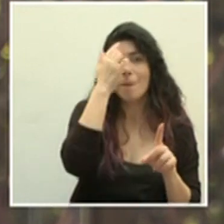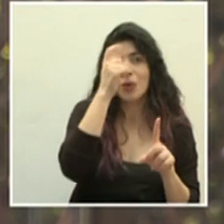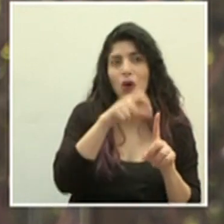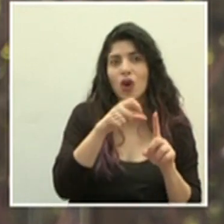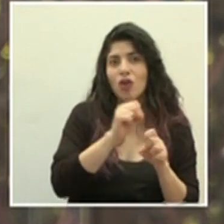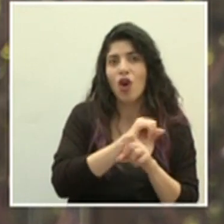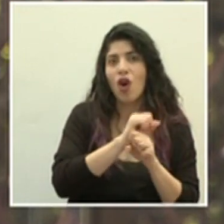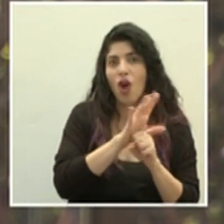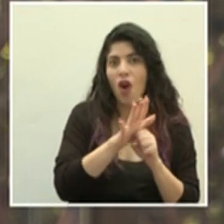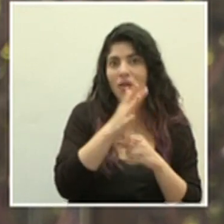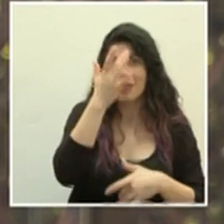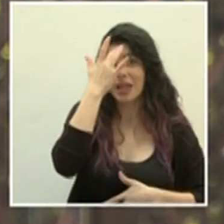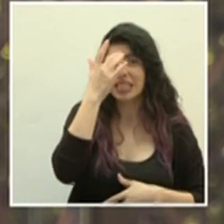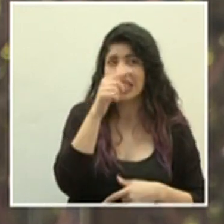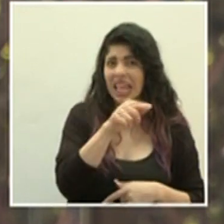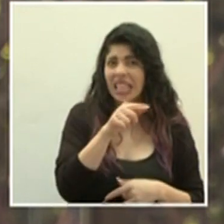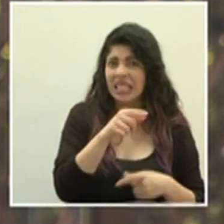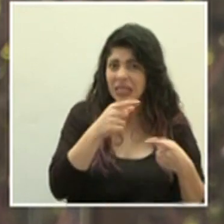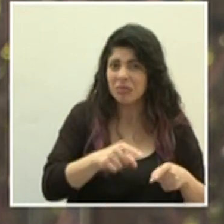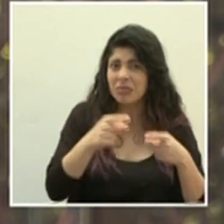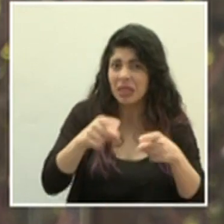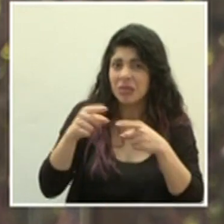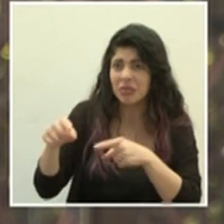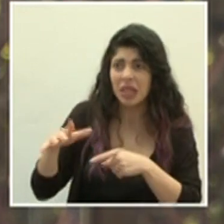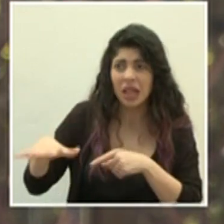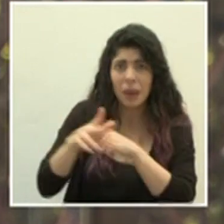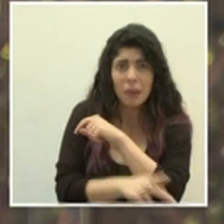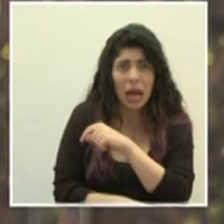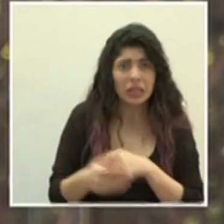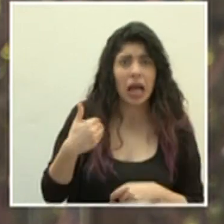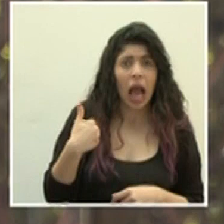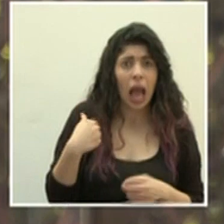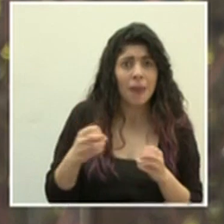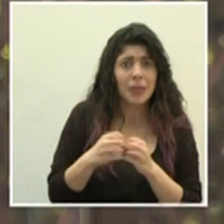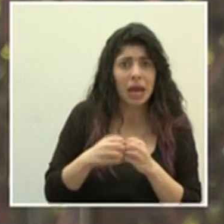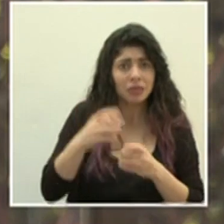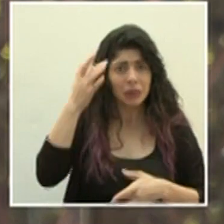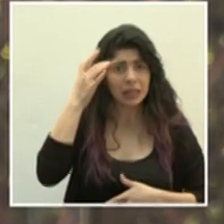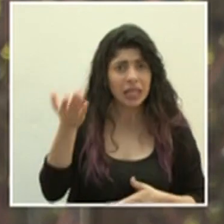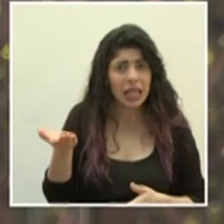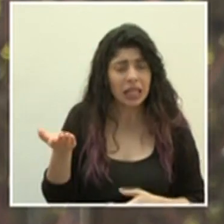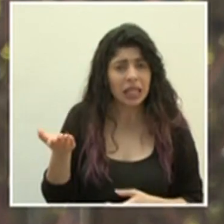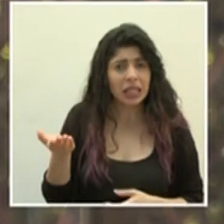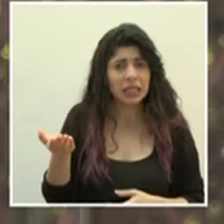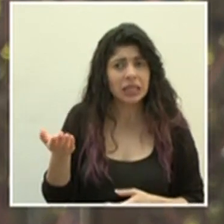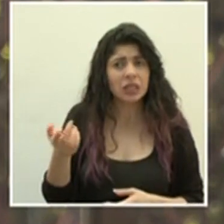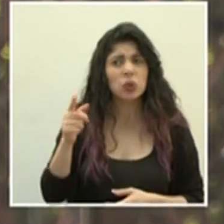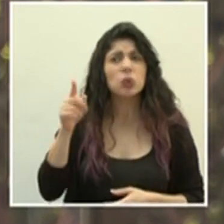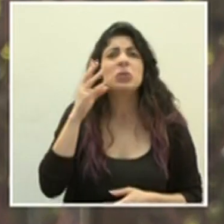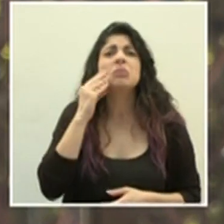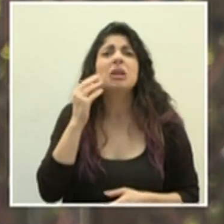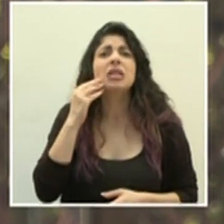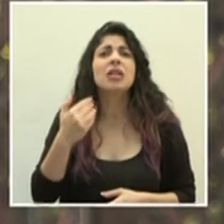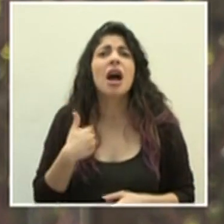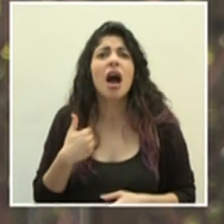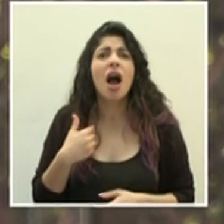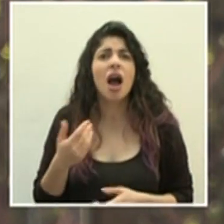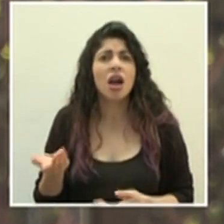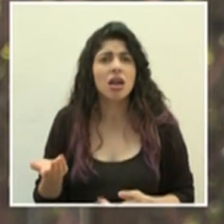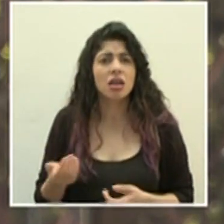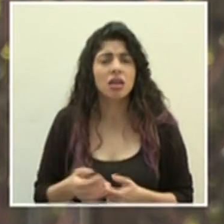COVID. ¿Es común que eso esté ocurriendo en diferentes partes del país con los pacientes y qué tipo de experiencias ustedes han tenido que